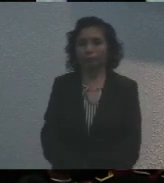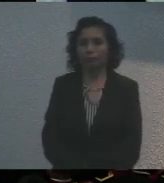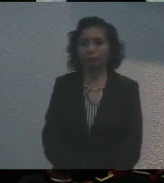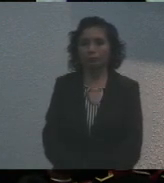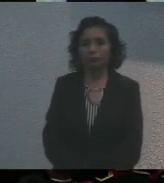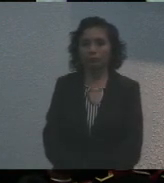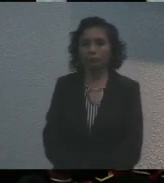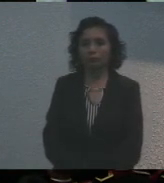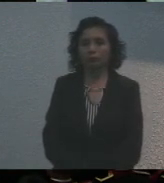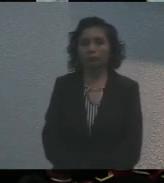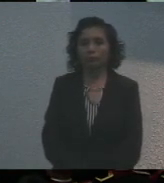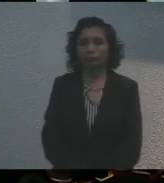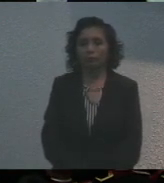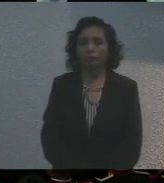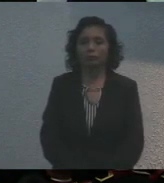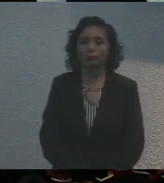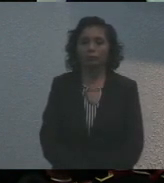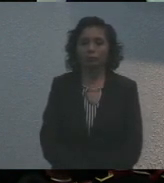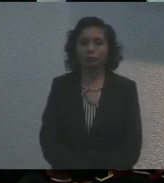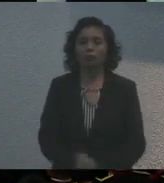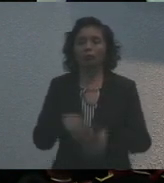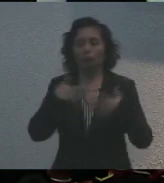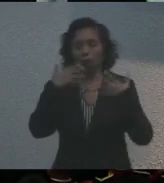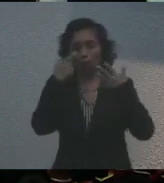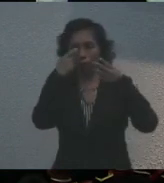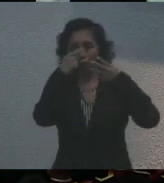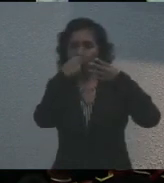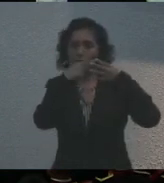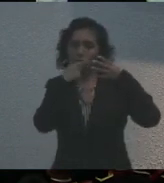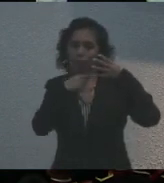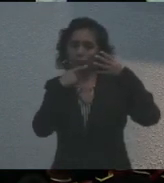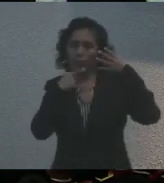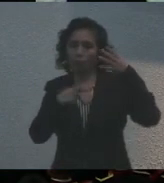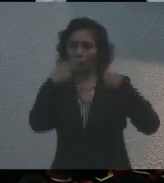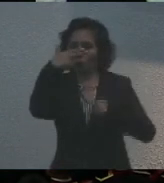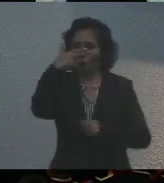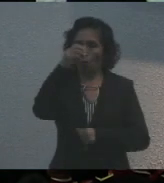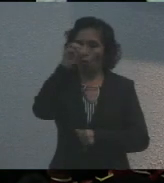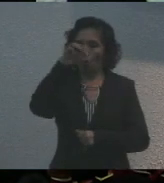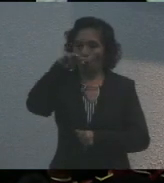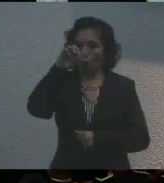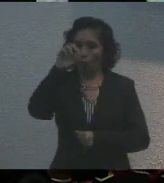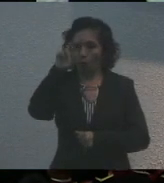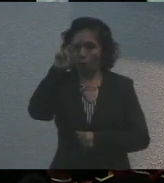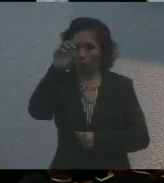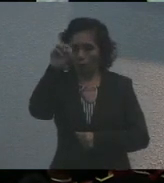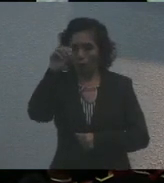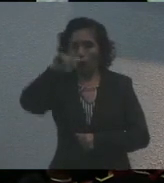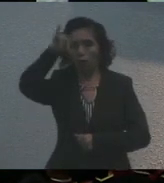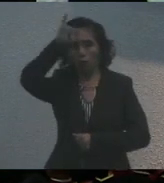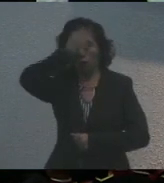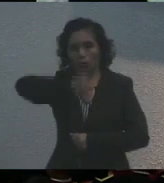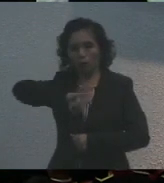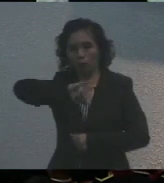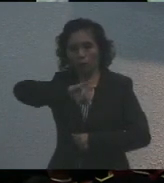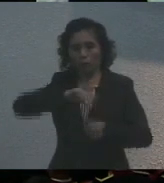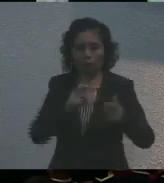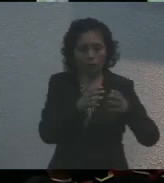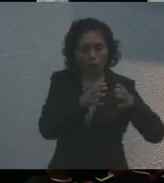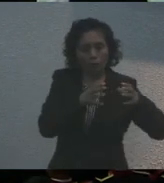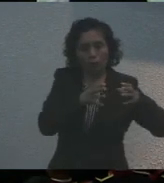General de División, diplomado de Estado Mayor, Homero Mendoza Ruiz, comandante de la 10ª Región